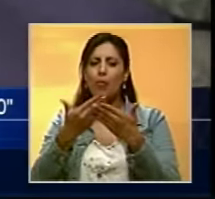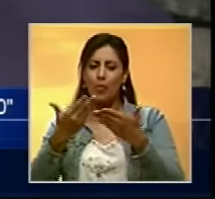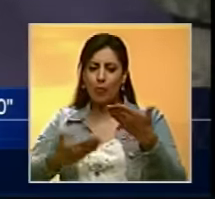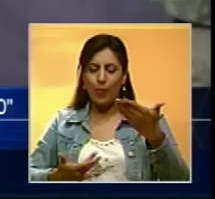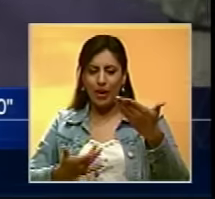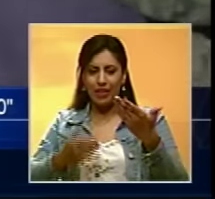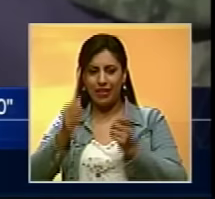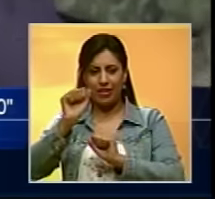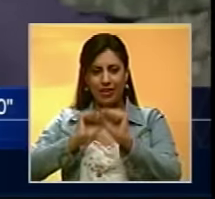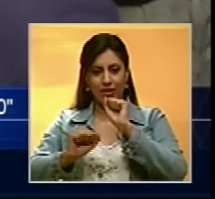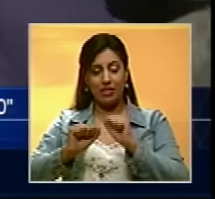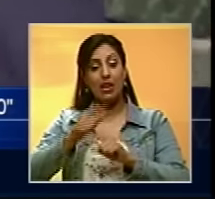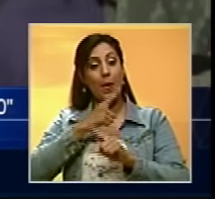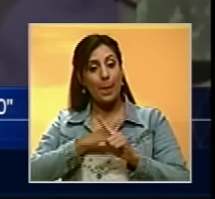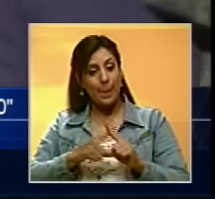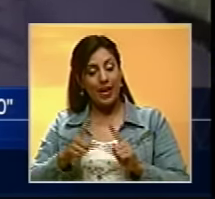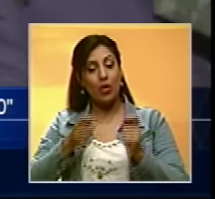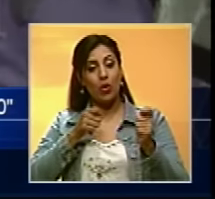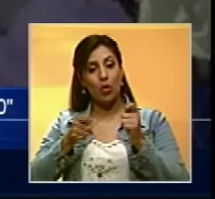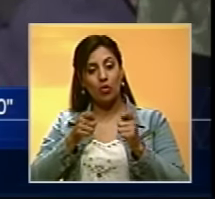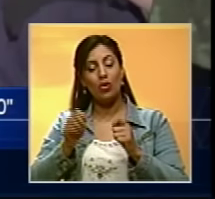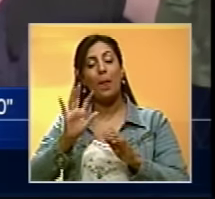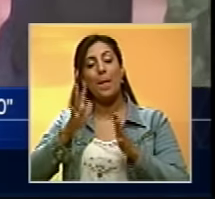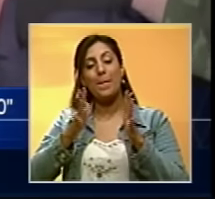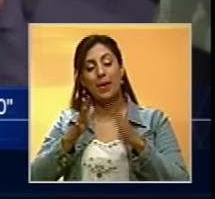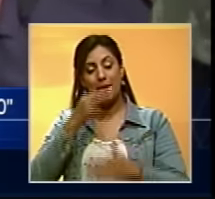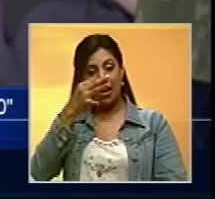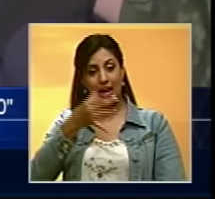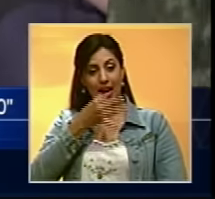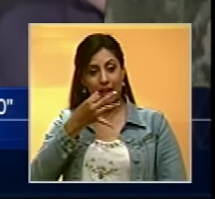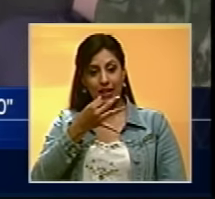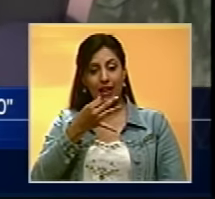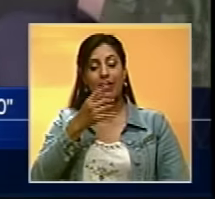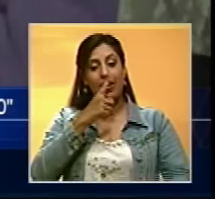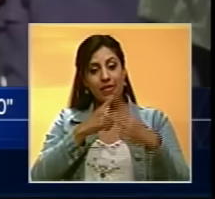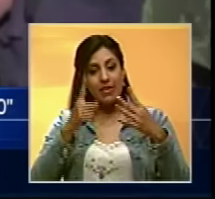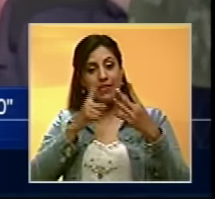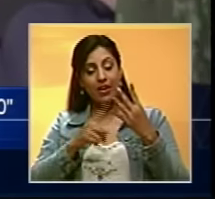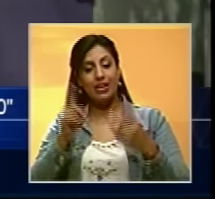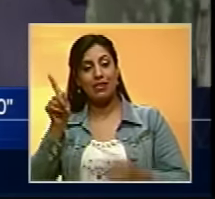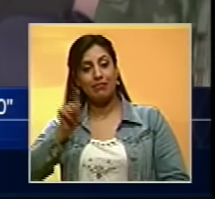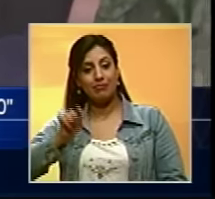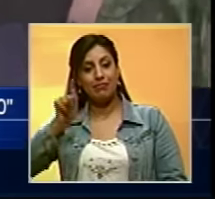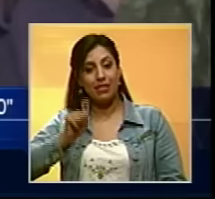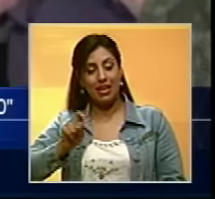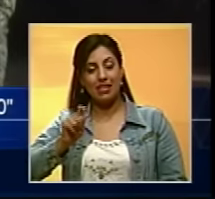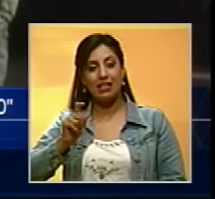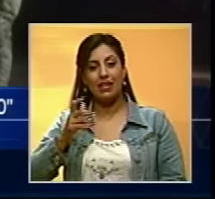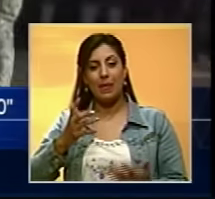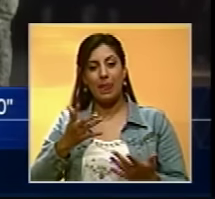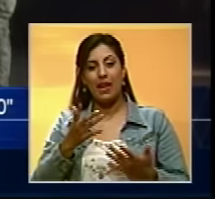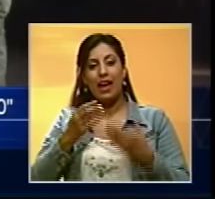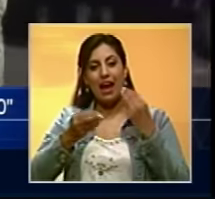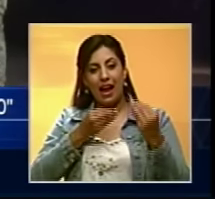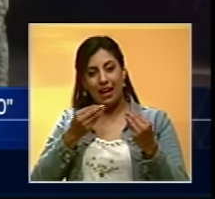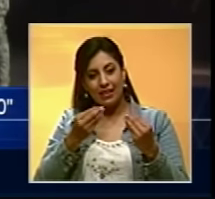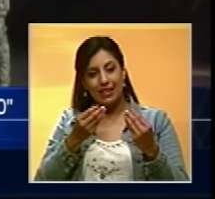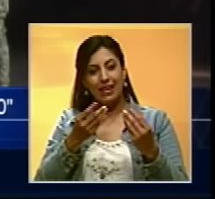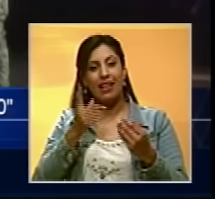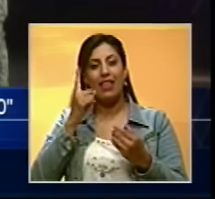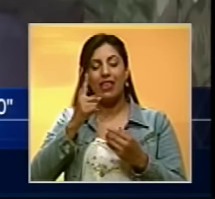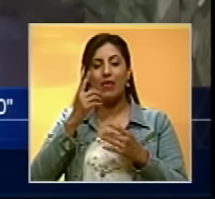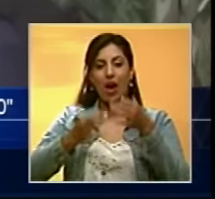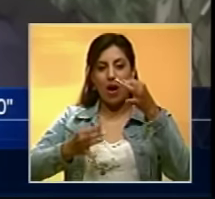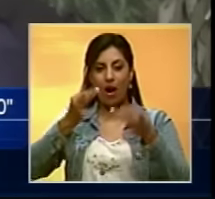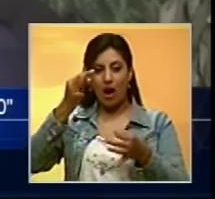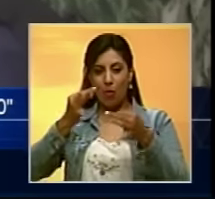defensa de Guzmán a pesar de la medida se prevé que esta tarde varios meses eh que esta que tardó varios meses en aplicarse debido a